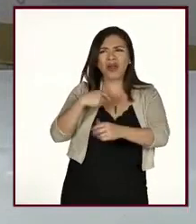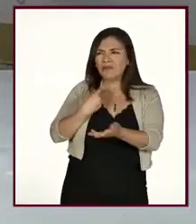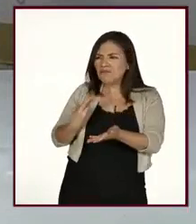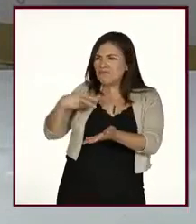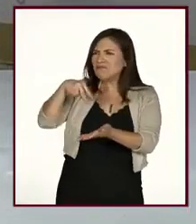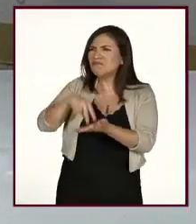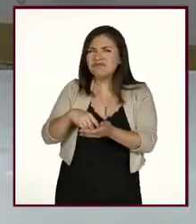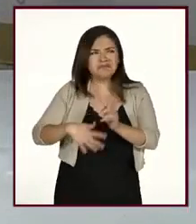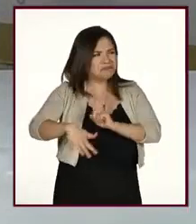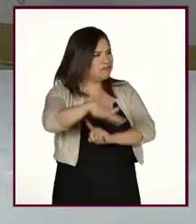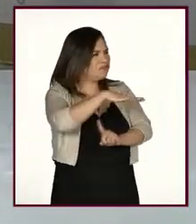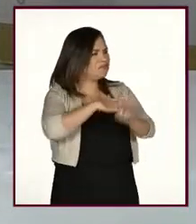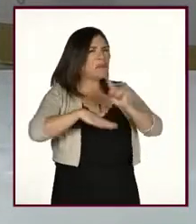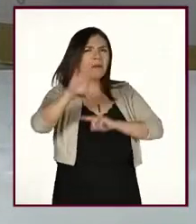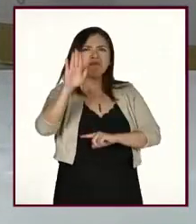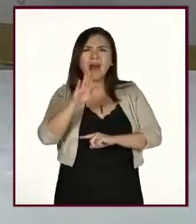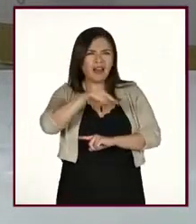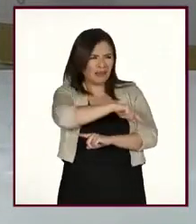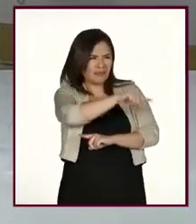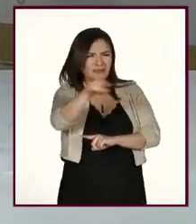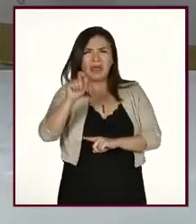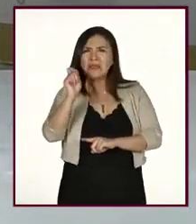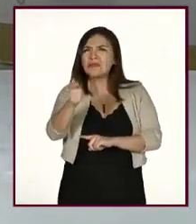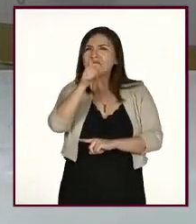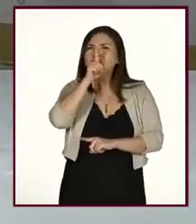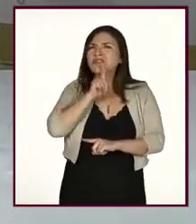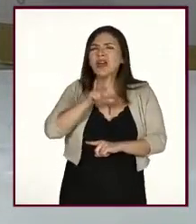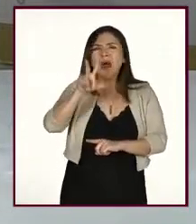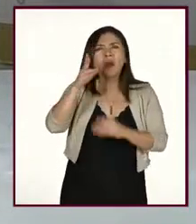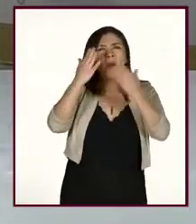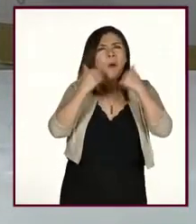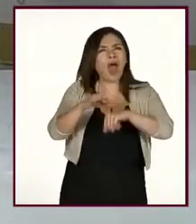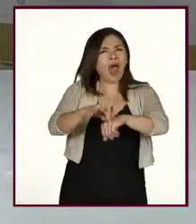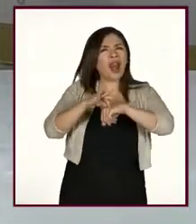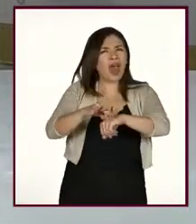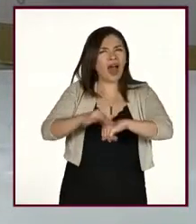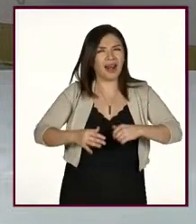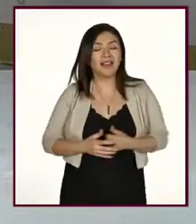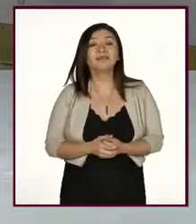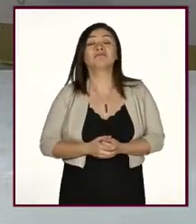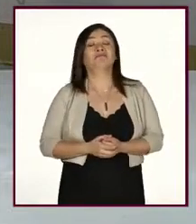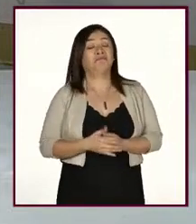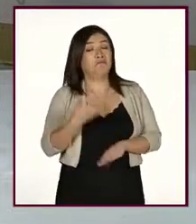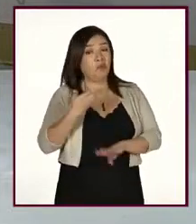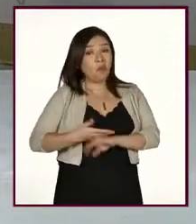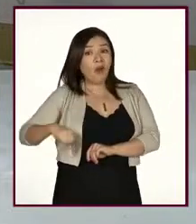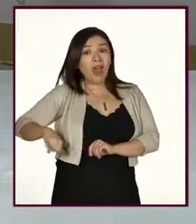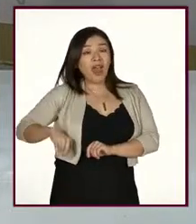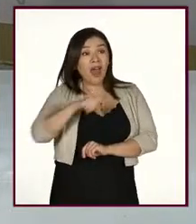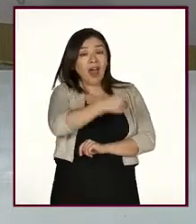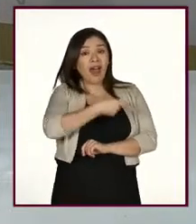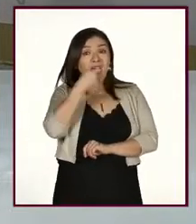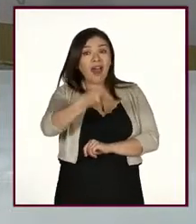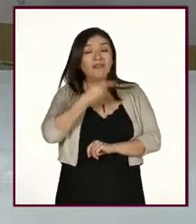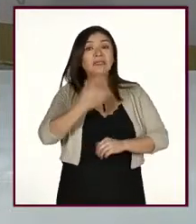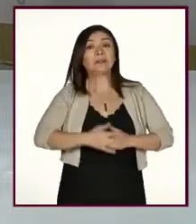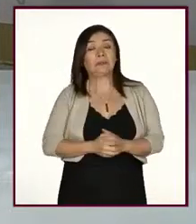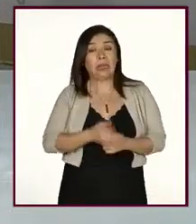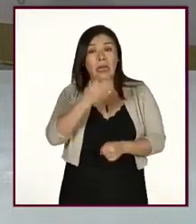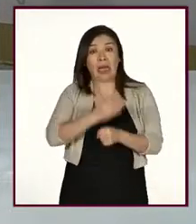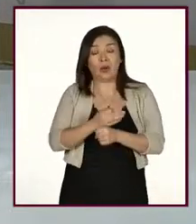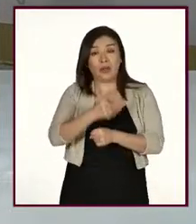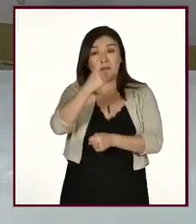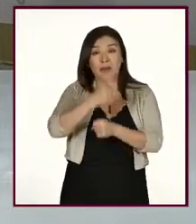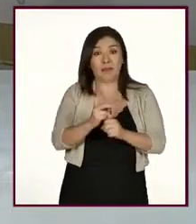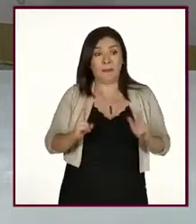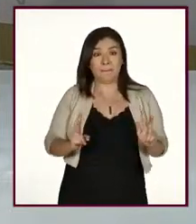está presente como si no existiera, como si no fuera real. Sí. Doctor, qué interesante. Estamos en la